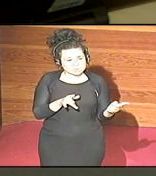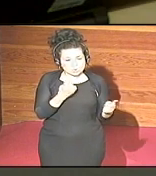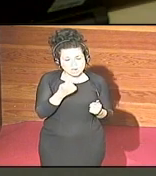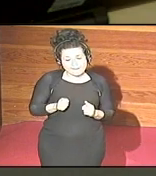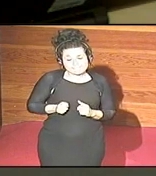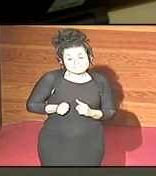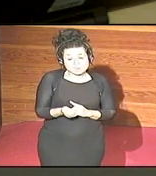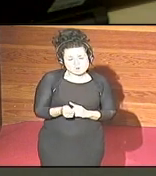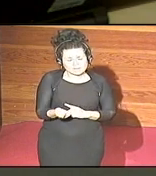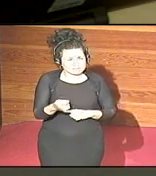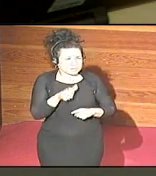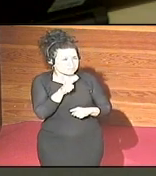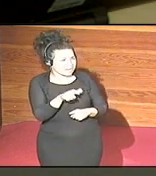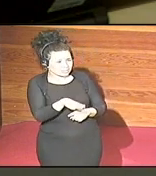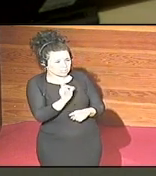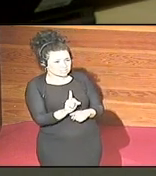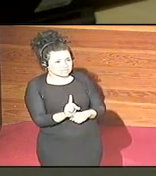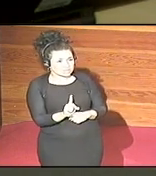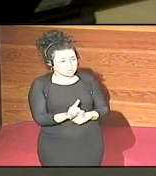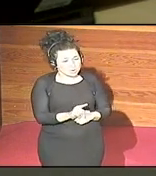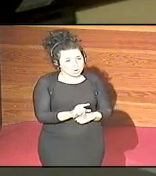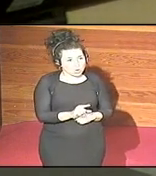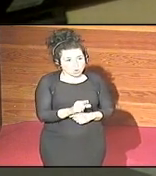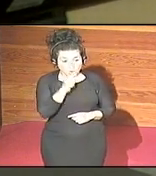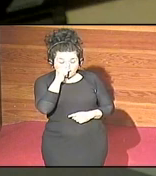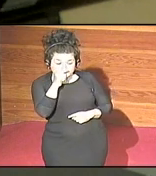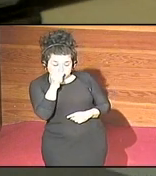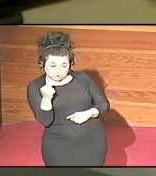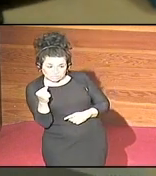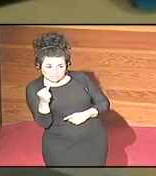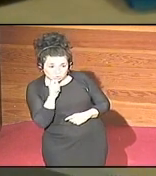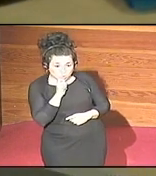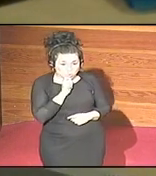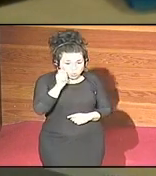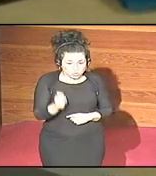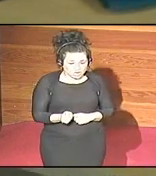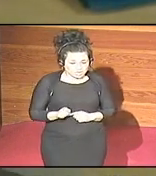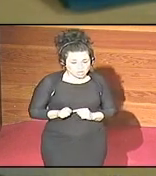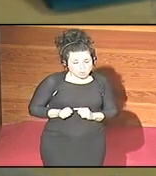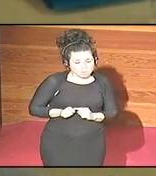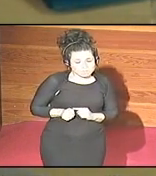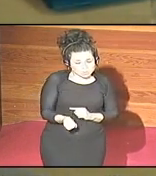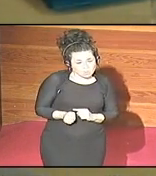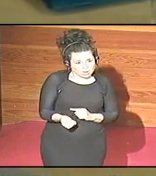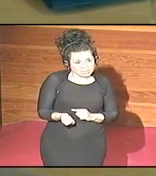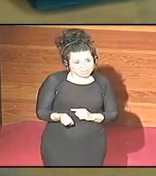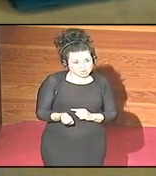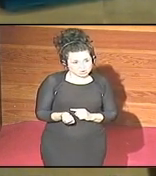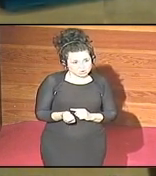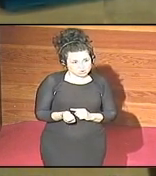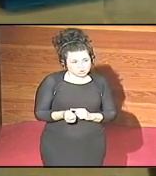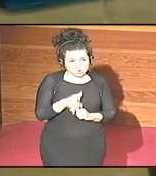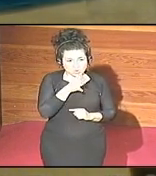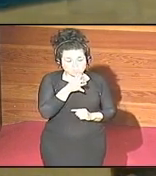provocación. Provocación de parte de Putin hacia Ucrania. Por las maniobras militares